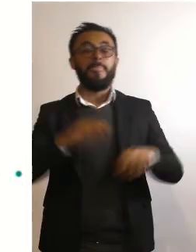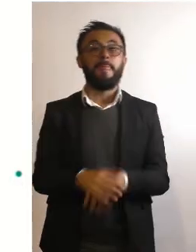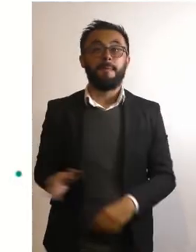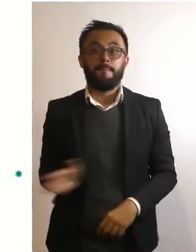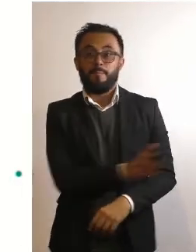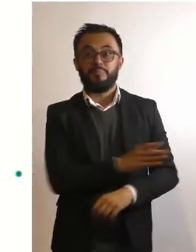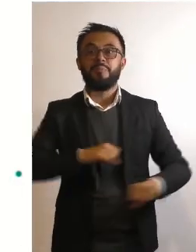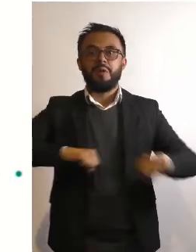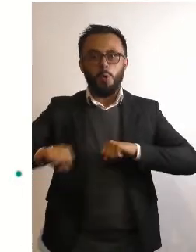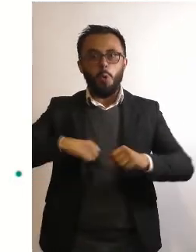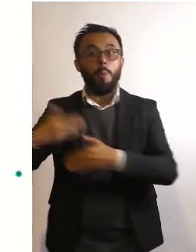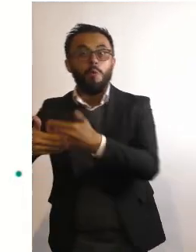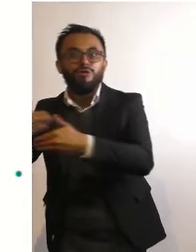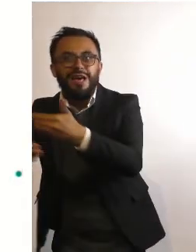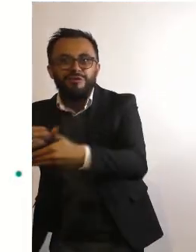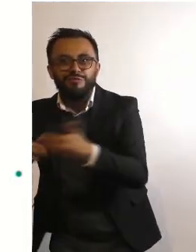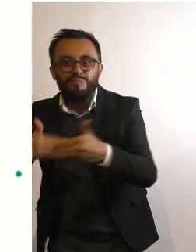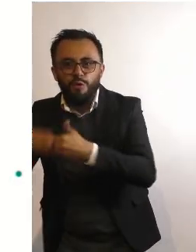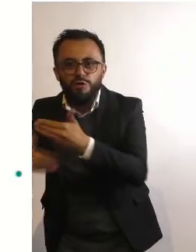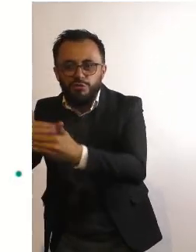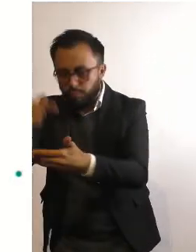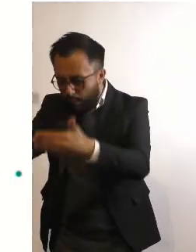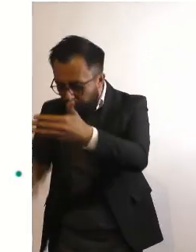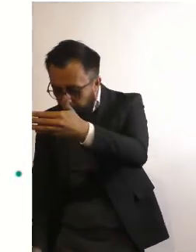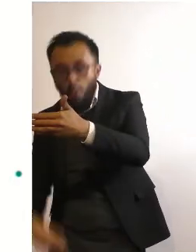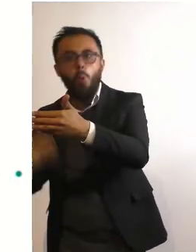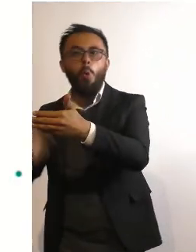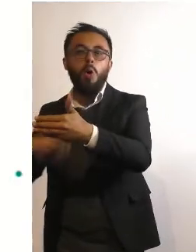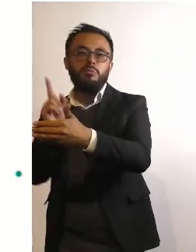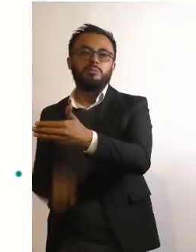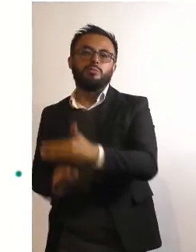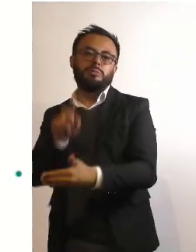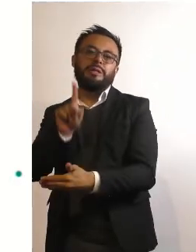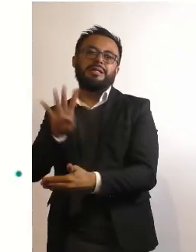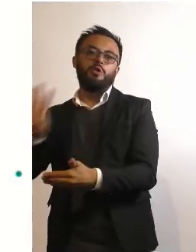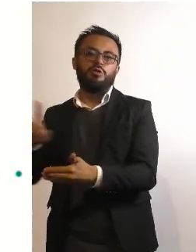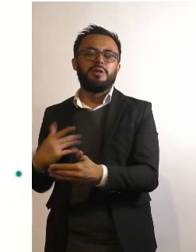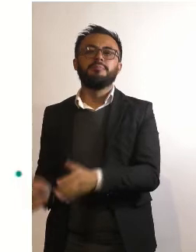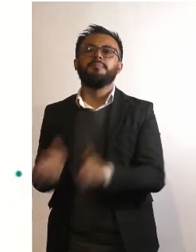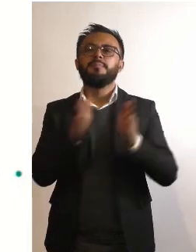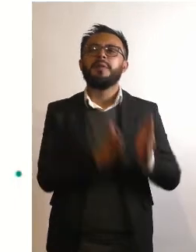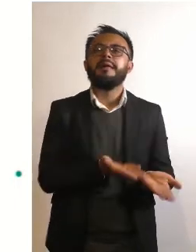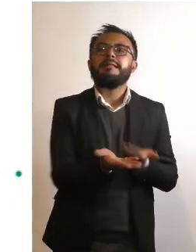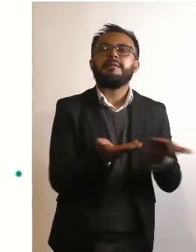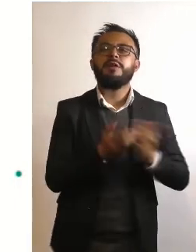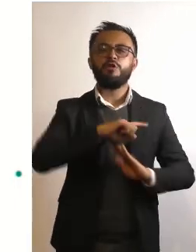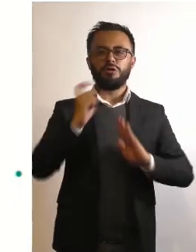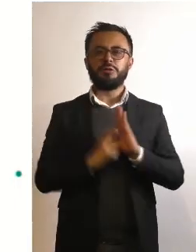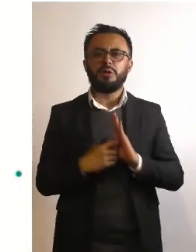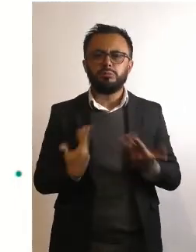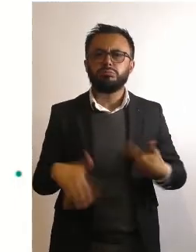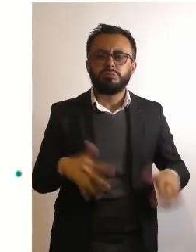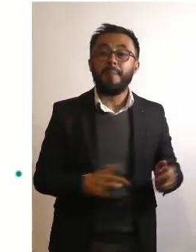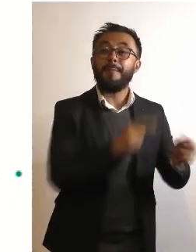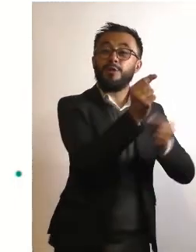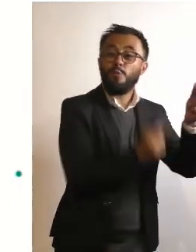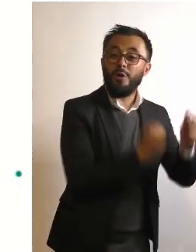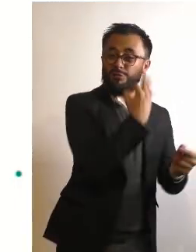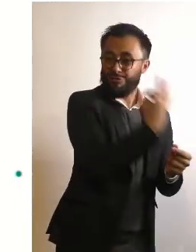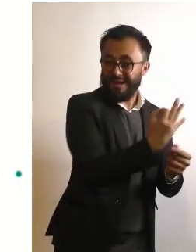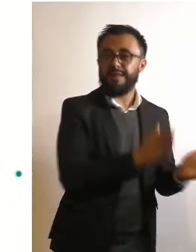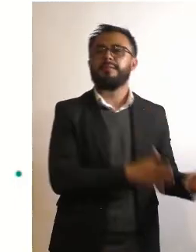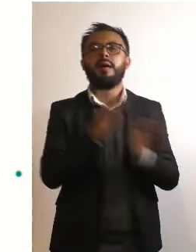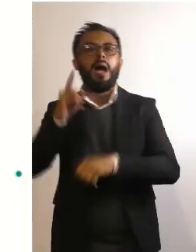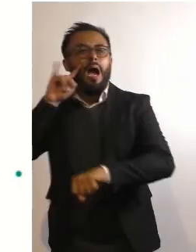impactados, 14 en servicios integrales, 9 en soluciones financieras, 3 en compras, 3 en presupuesto, 1 en